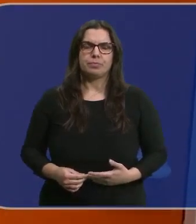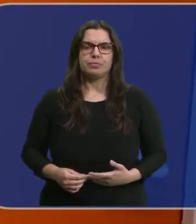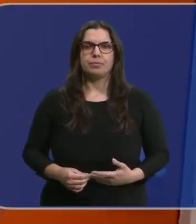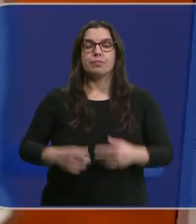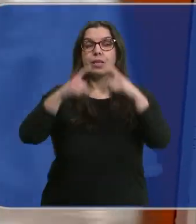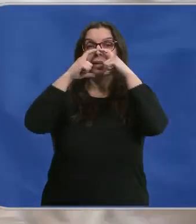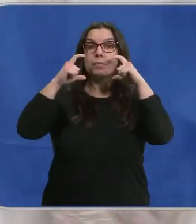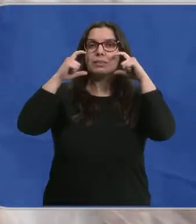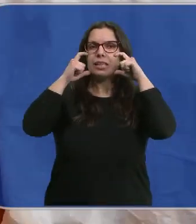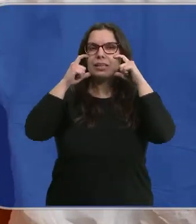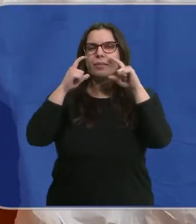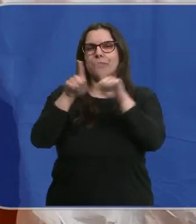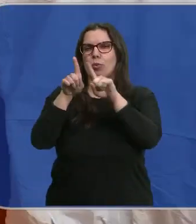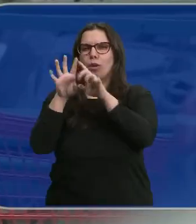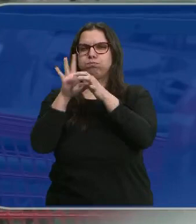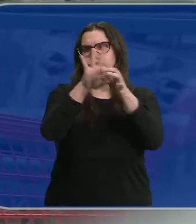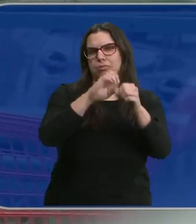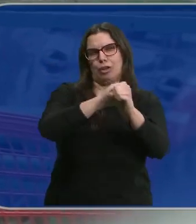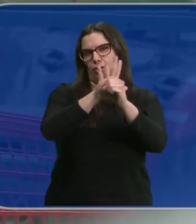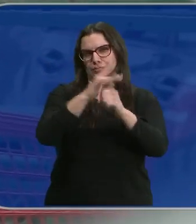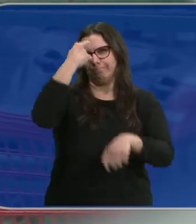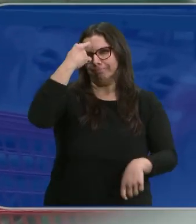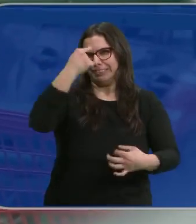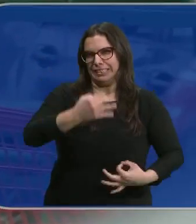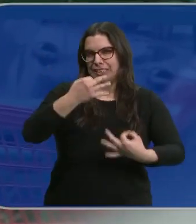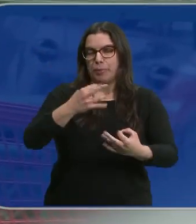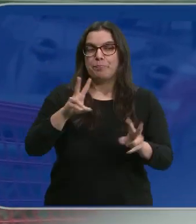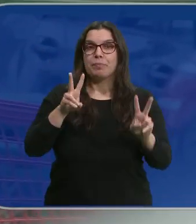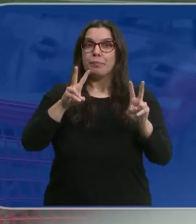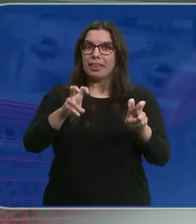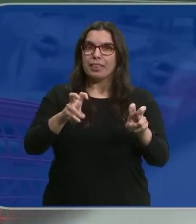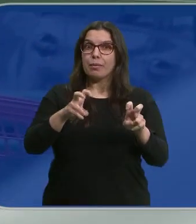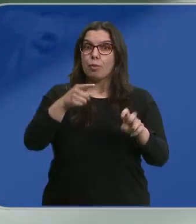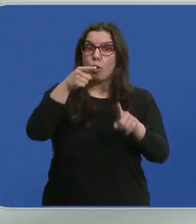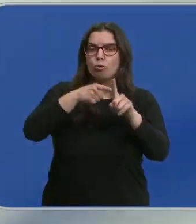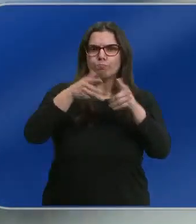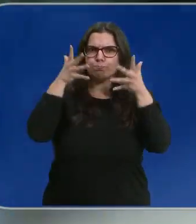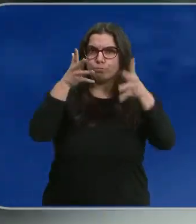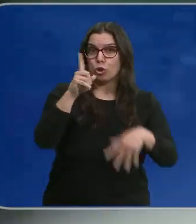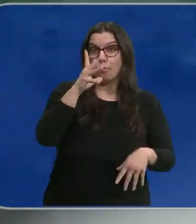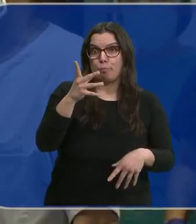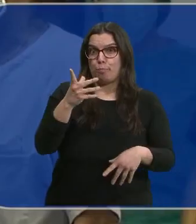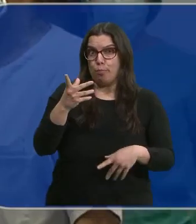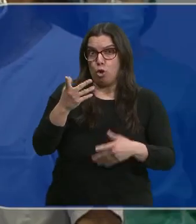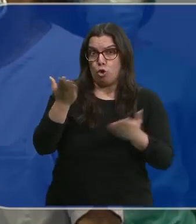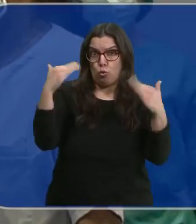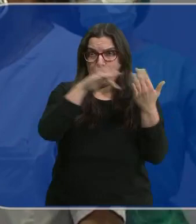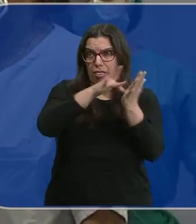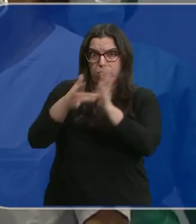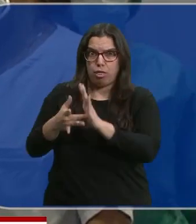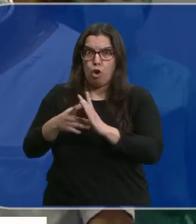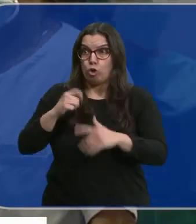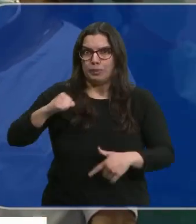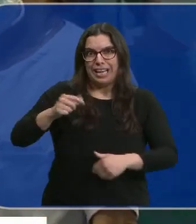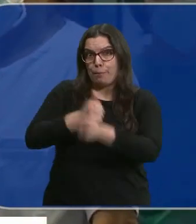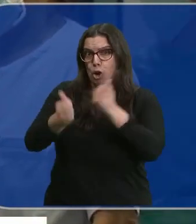La mascarilla es un símbolo de la pandemia de COVID. Al principio no se recomendaba su uso, había escasez, no llegaban a los